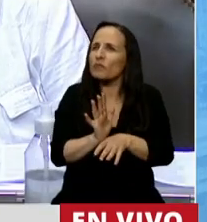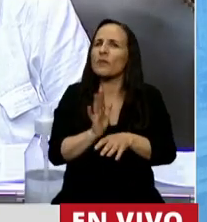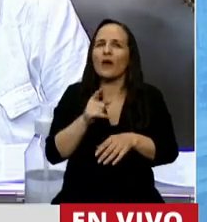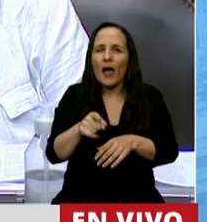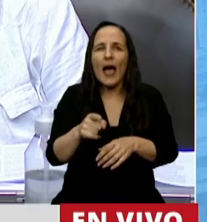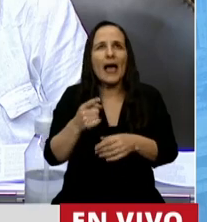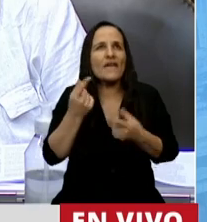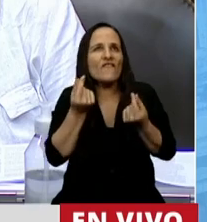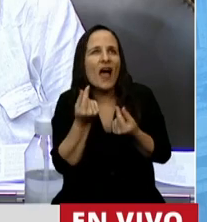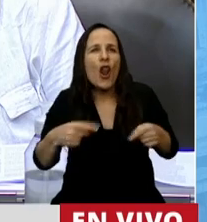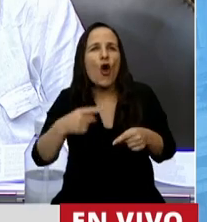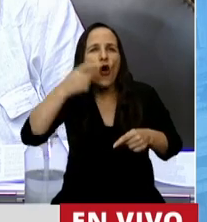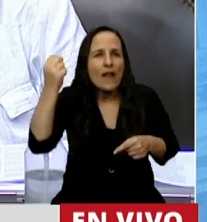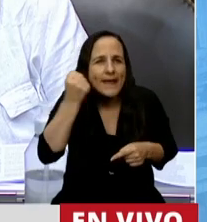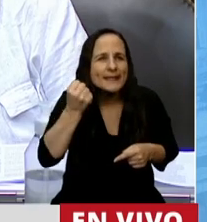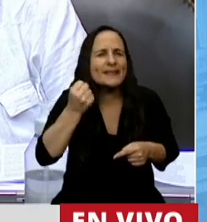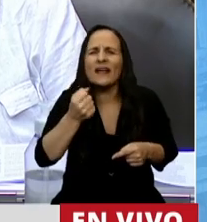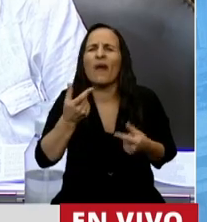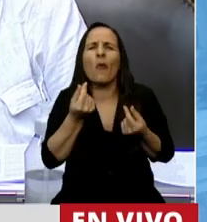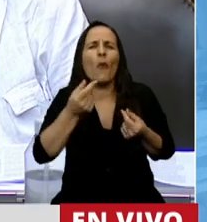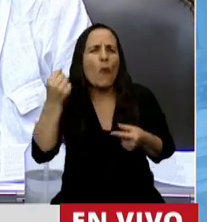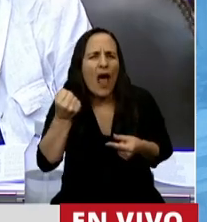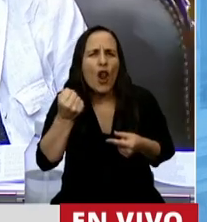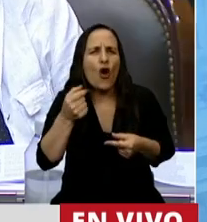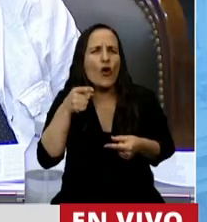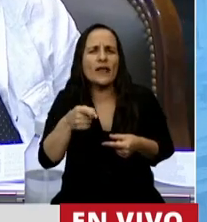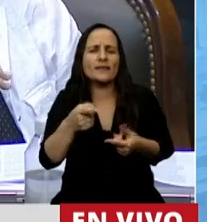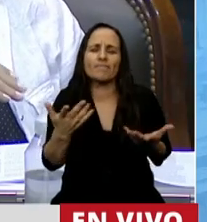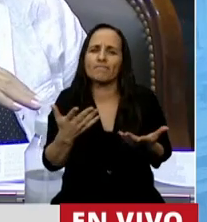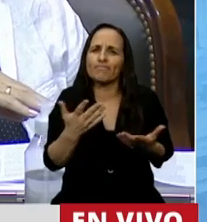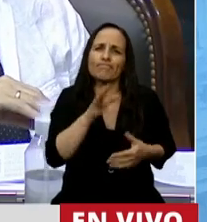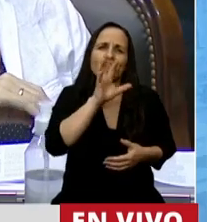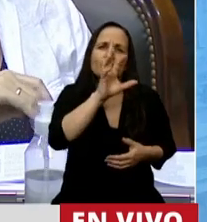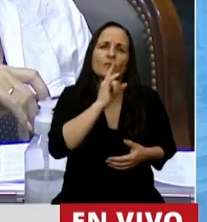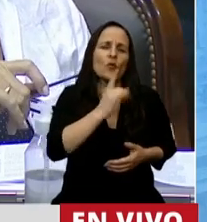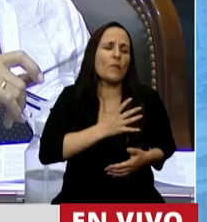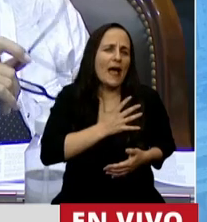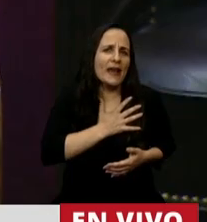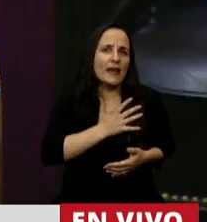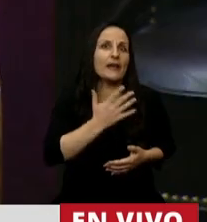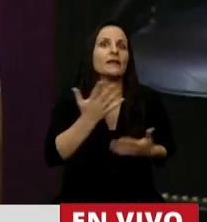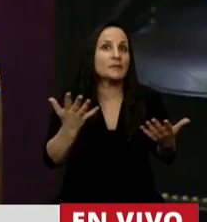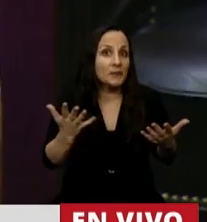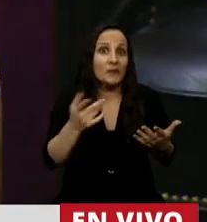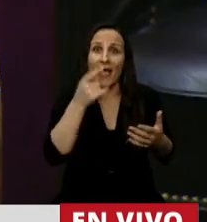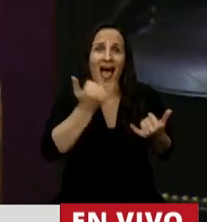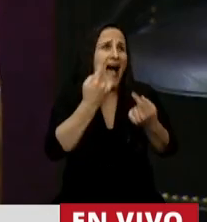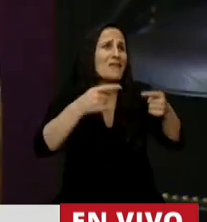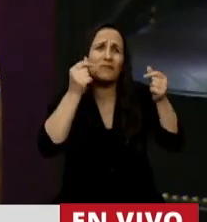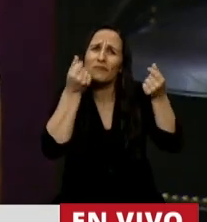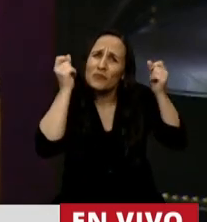Si construimos esos valores que mi querido Tucumán lo tiene bien